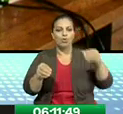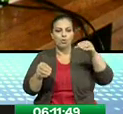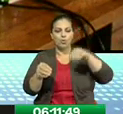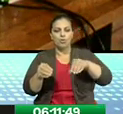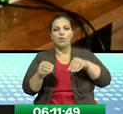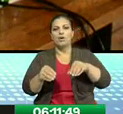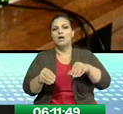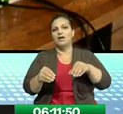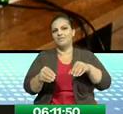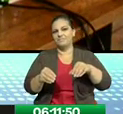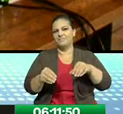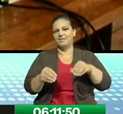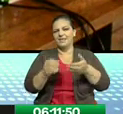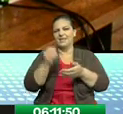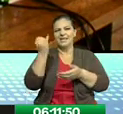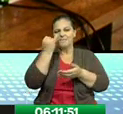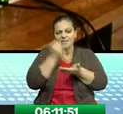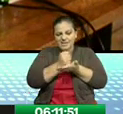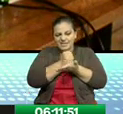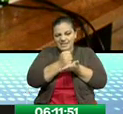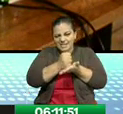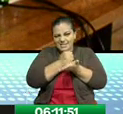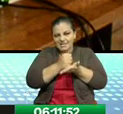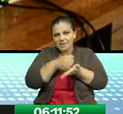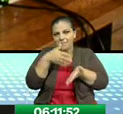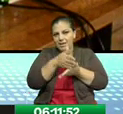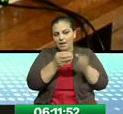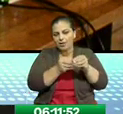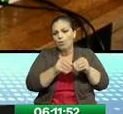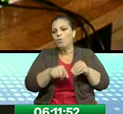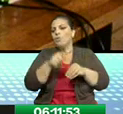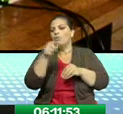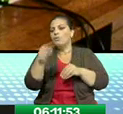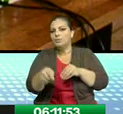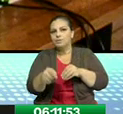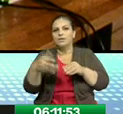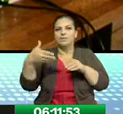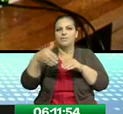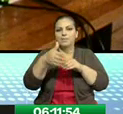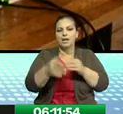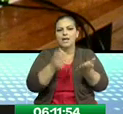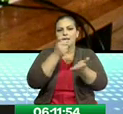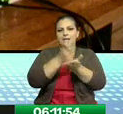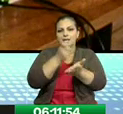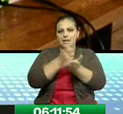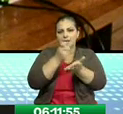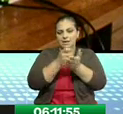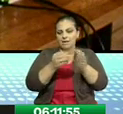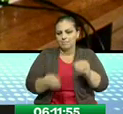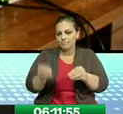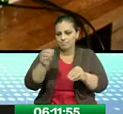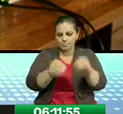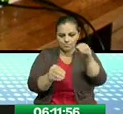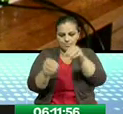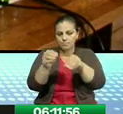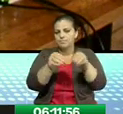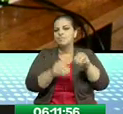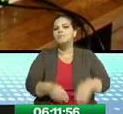calle alajuela encebollado ceviche camarón nos falta mucho